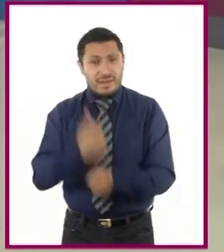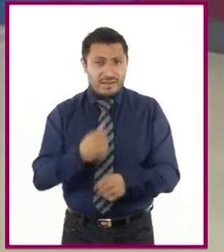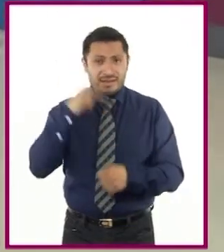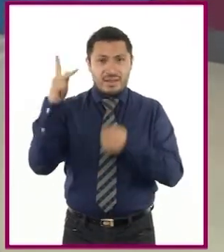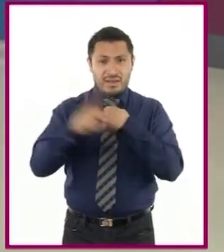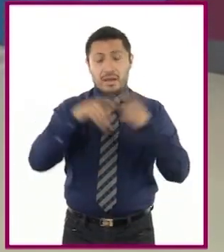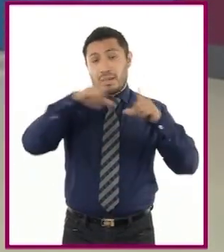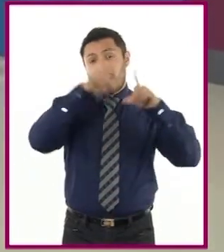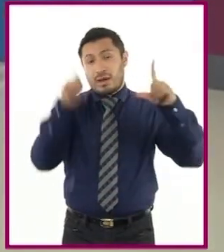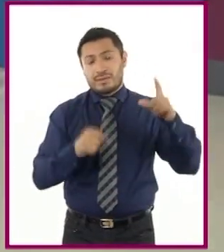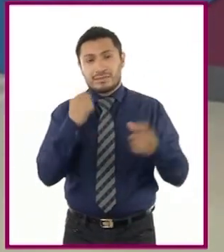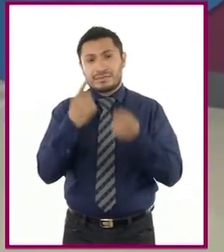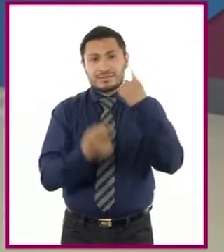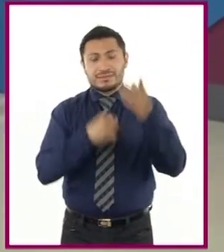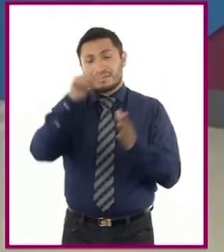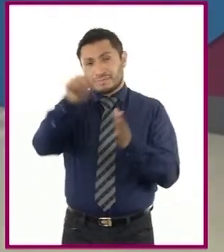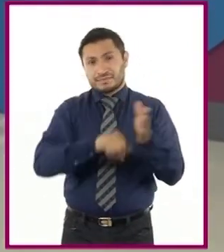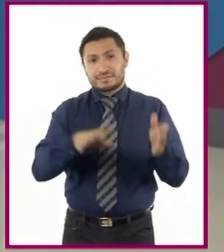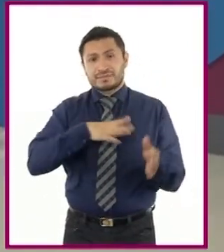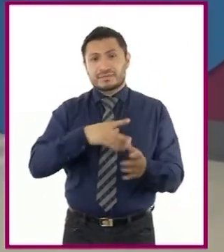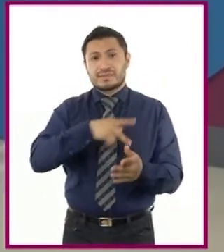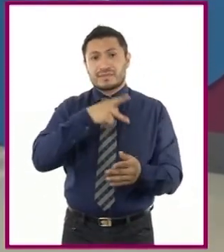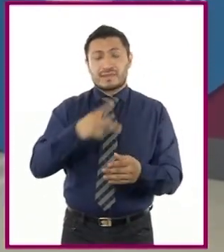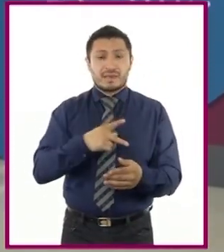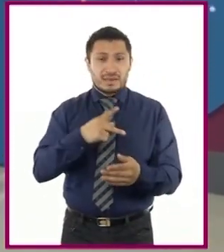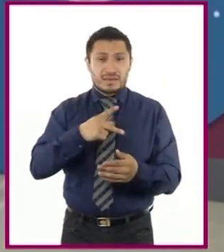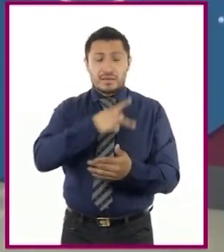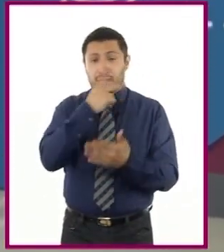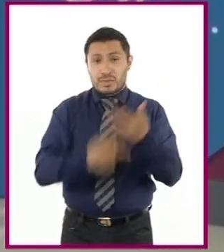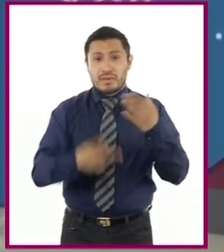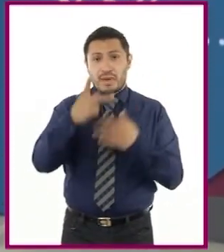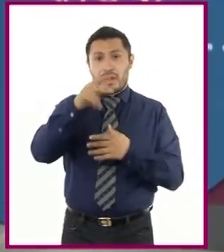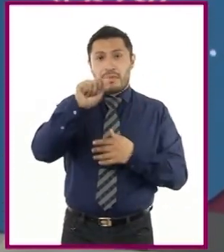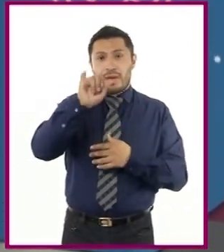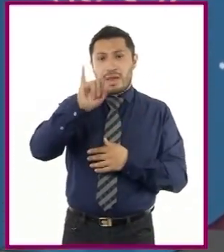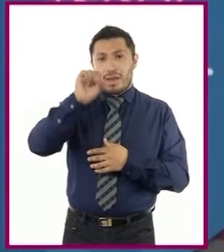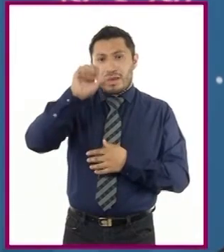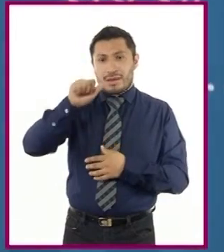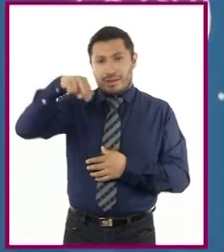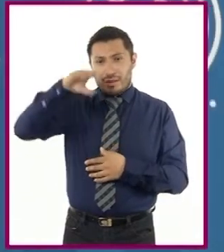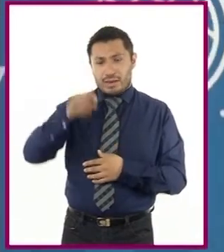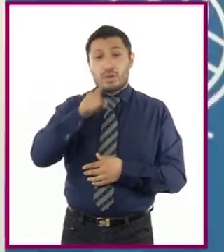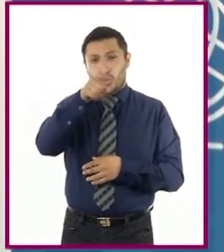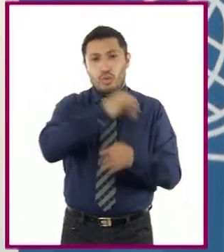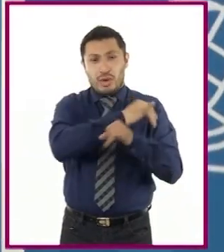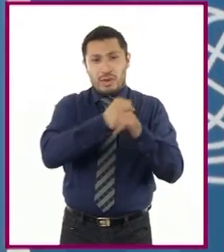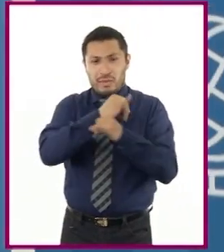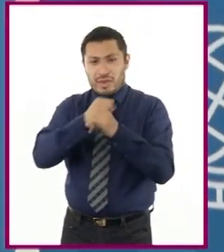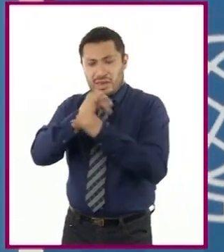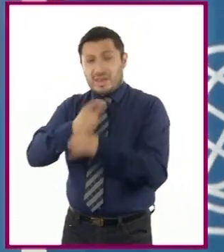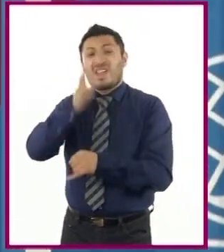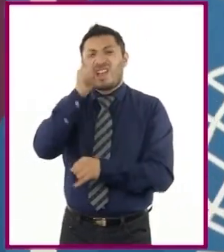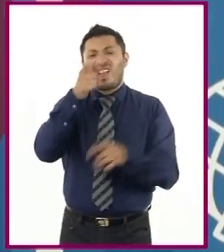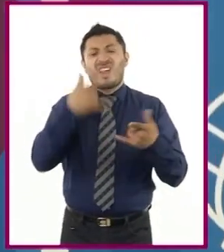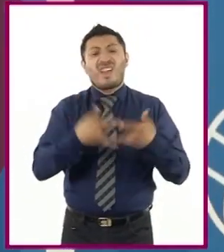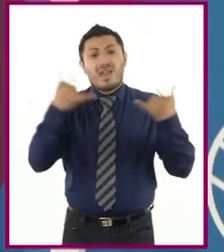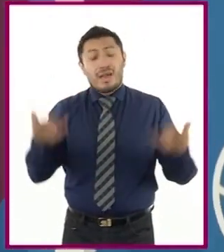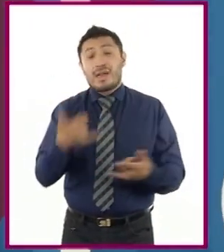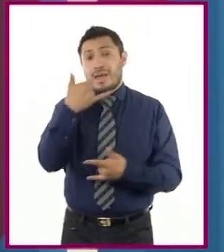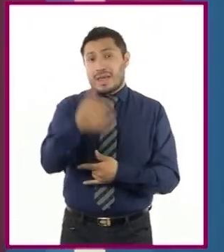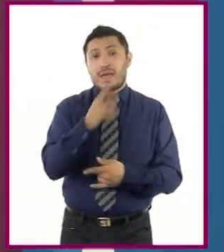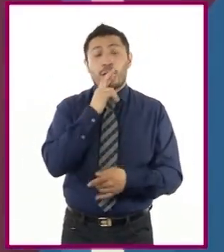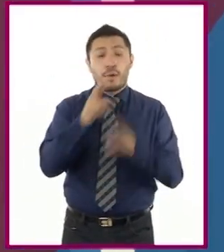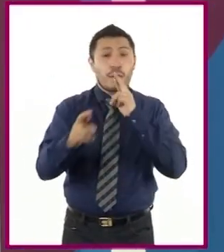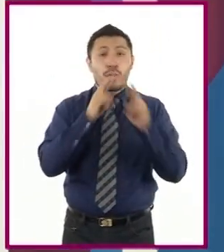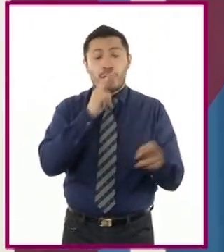ciertos meses, se aplica el programa Paisano. Podrían investigar en qué consiste su historia y los resultados